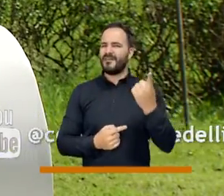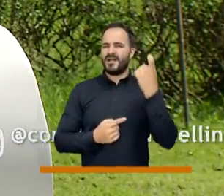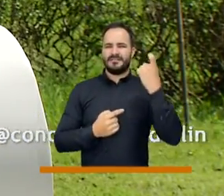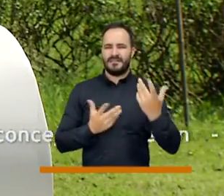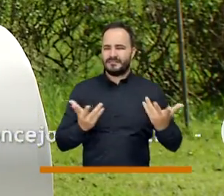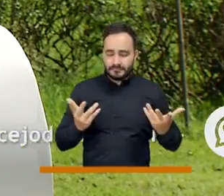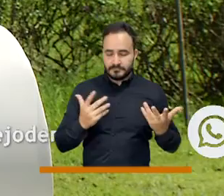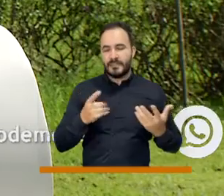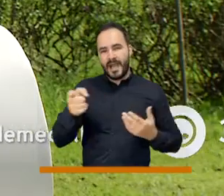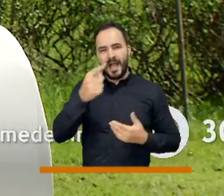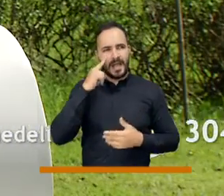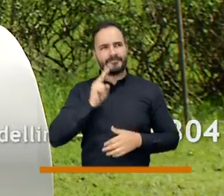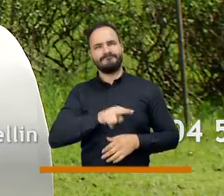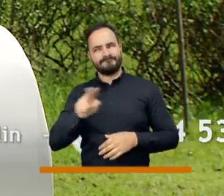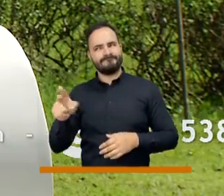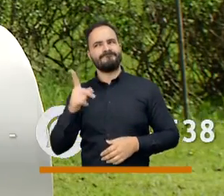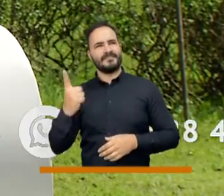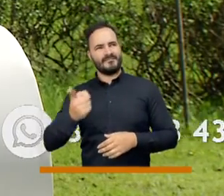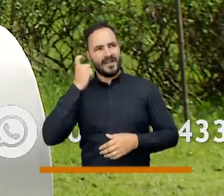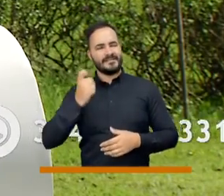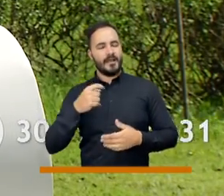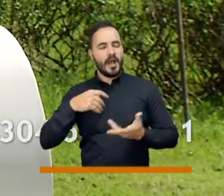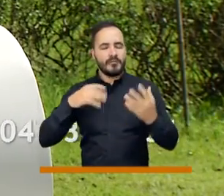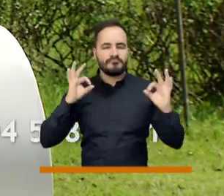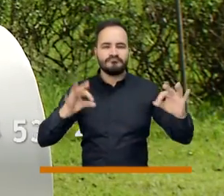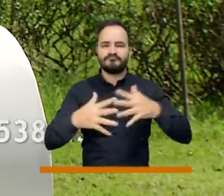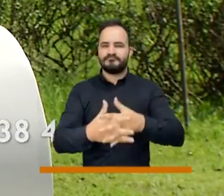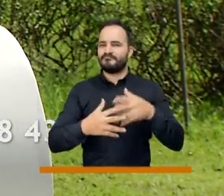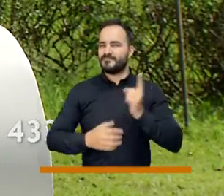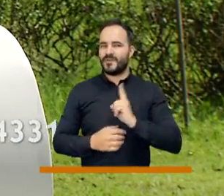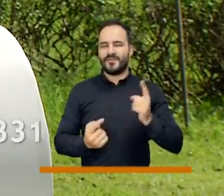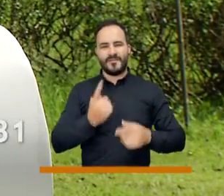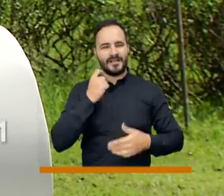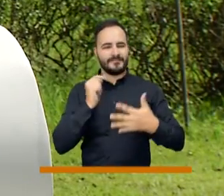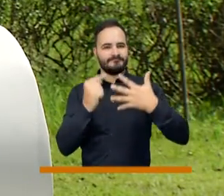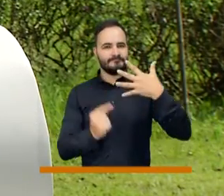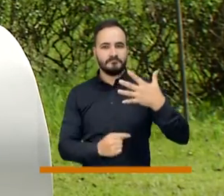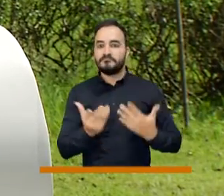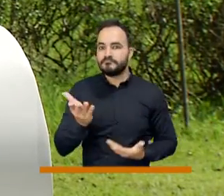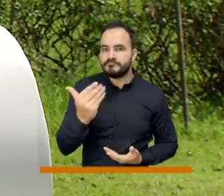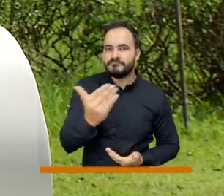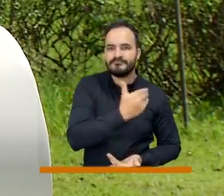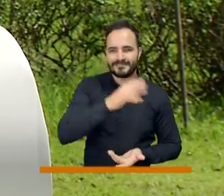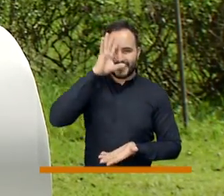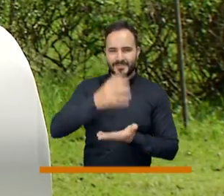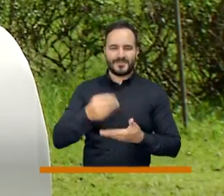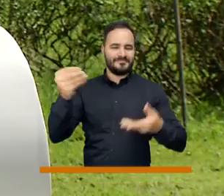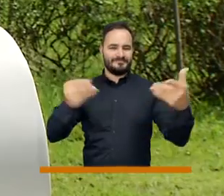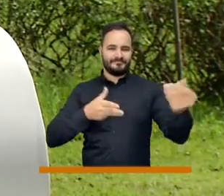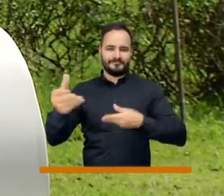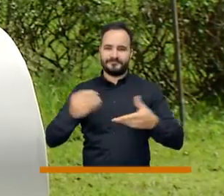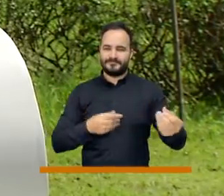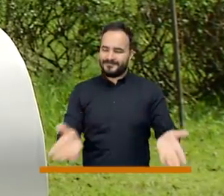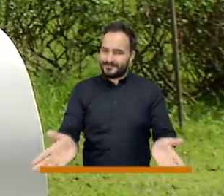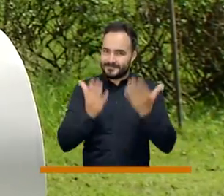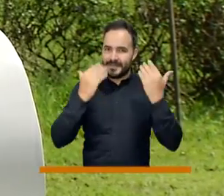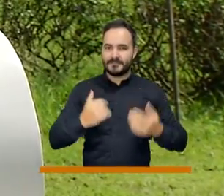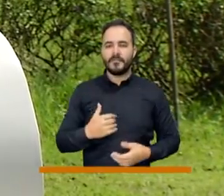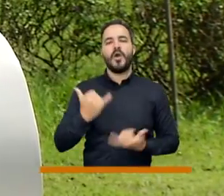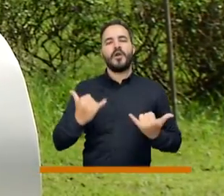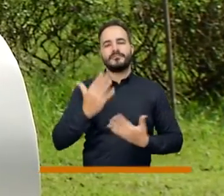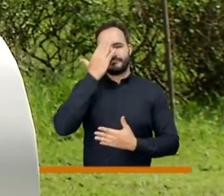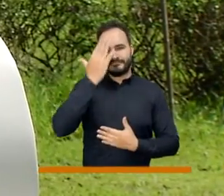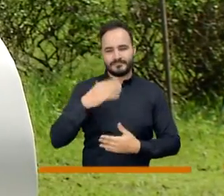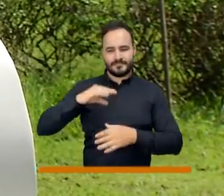que ustedes encuentran? De eso queremos conversar, queremos sus opiniones, así que invitados a la conversación en redes sociales. Estamos De Frente a la